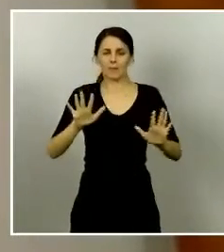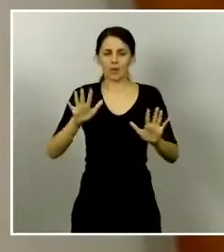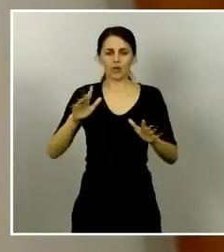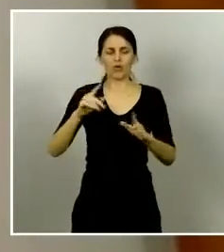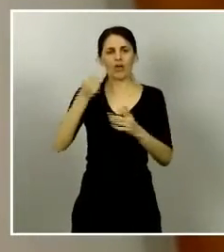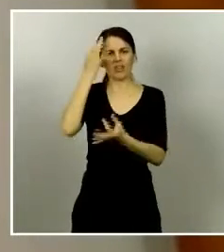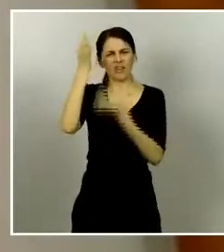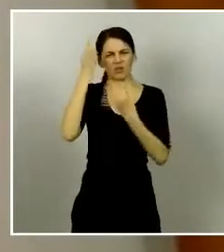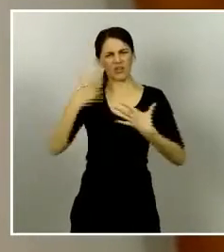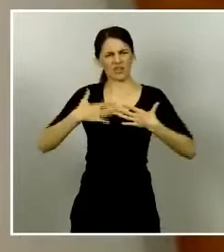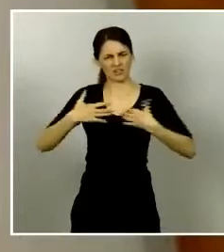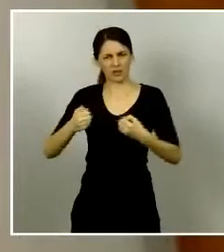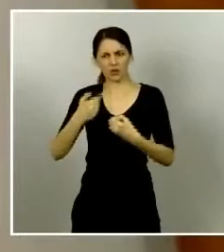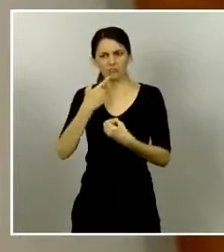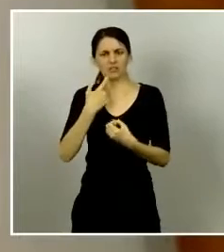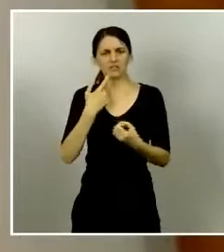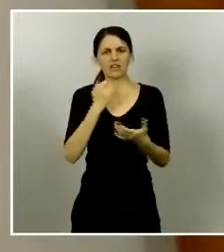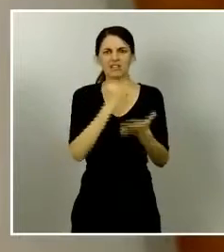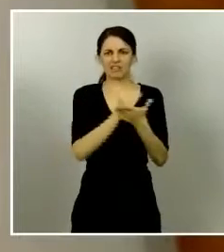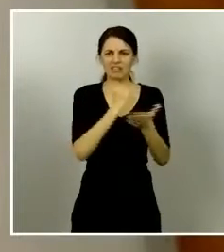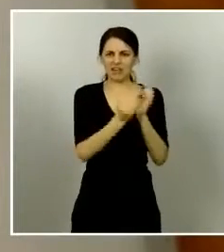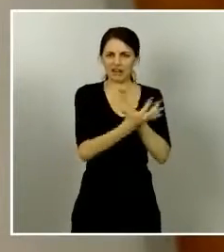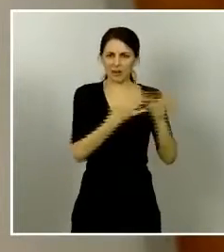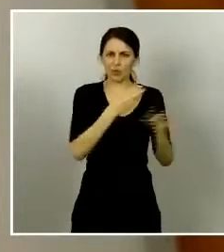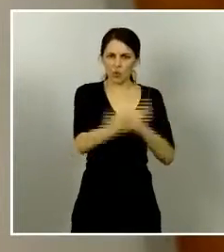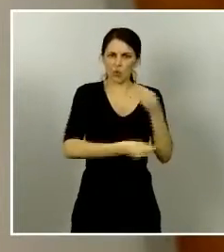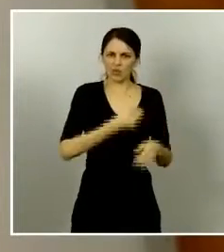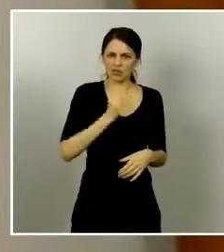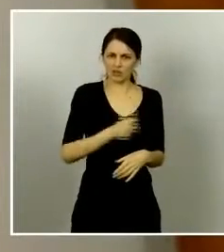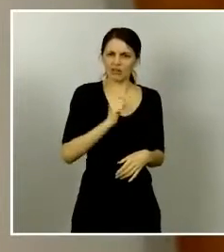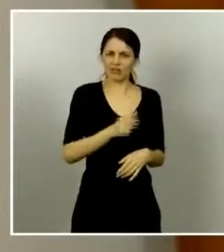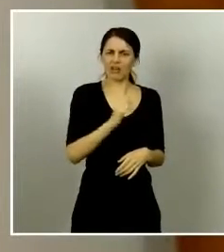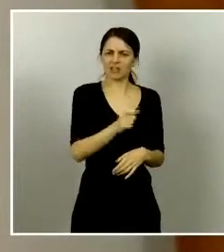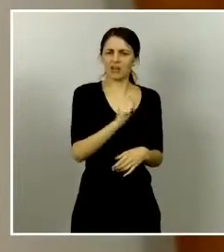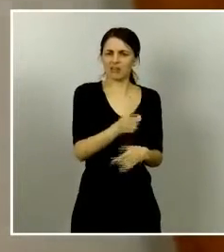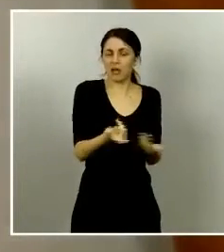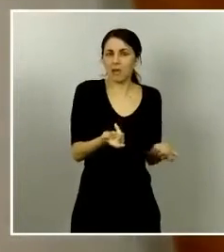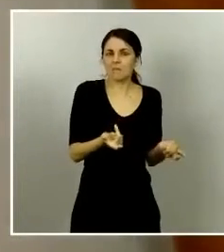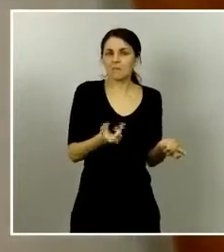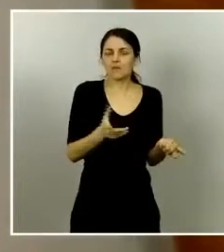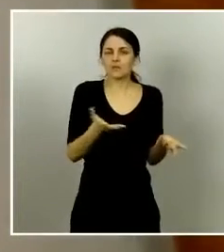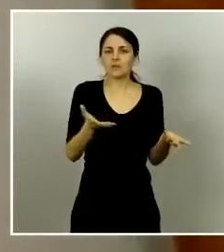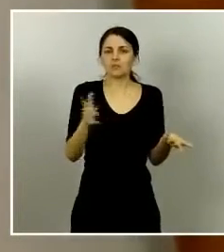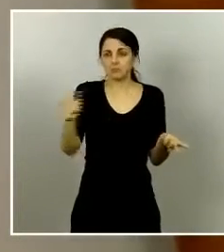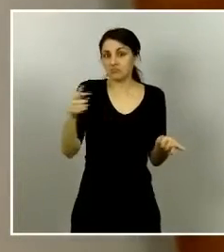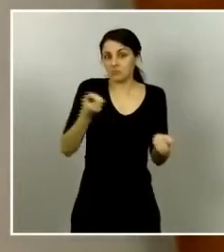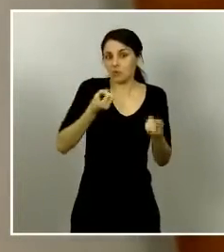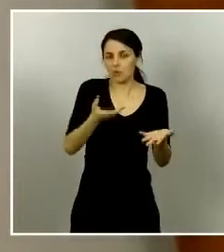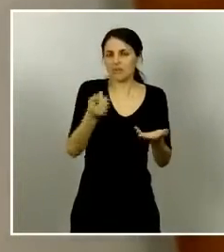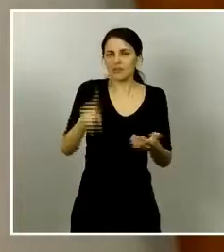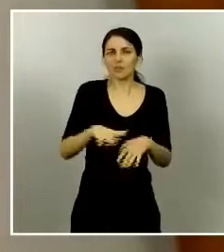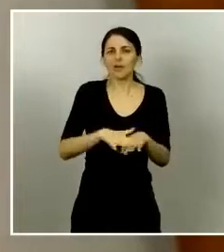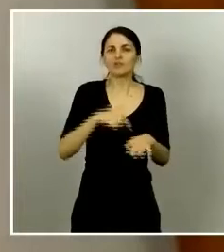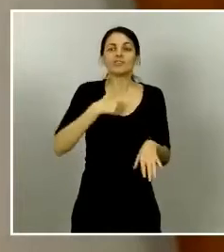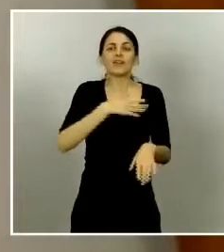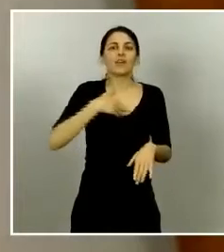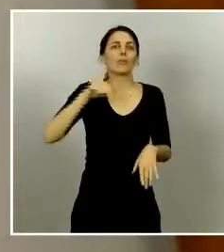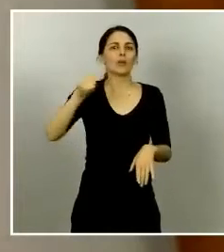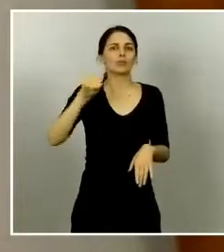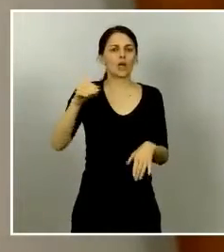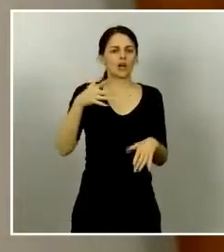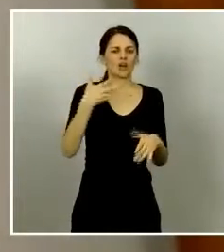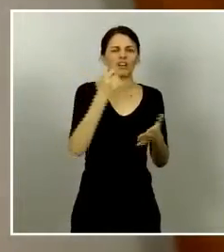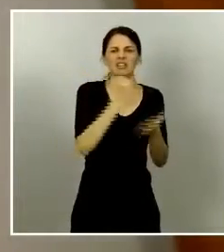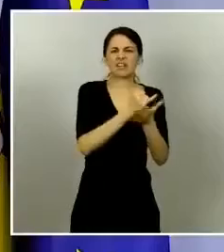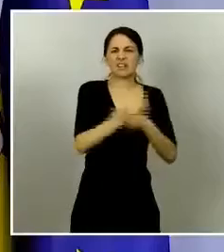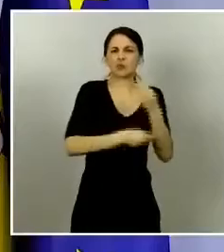la Organización Mundial de la Salud. Sin embargo, según los propios datos de sanidad, se siguen utilizando muy habitualmente estos test rápidos de anticuerpos, como